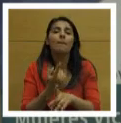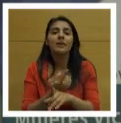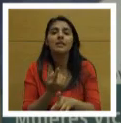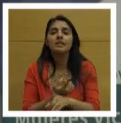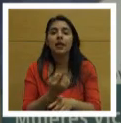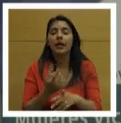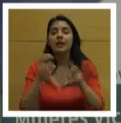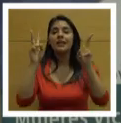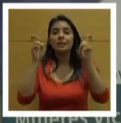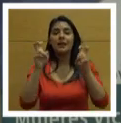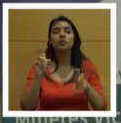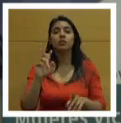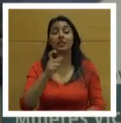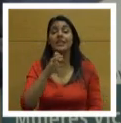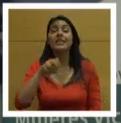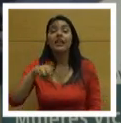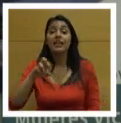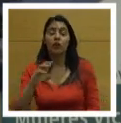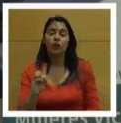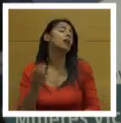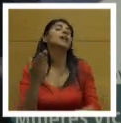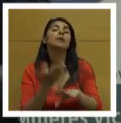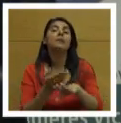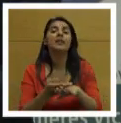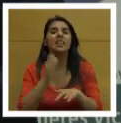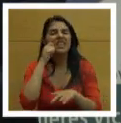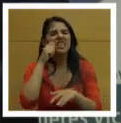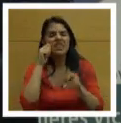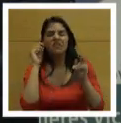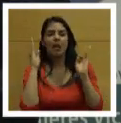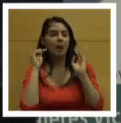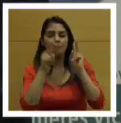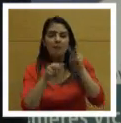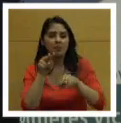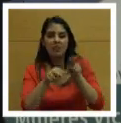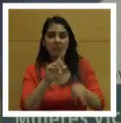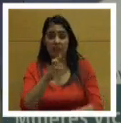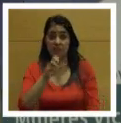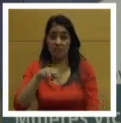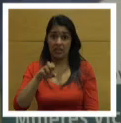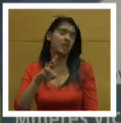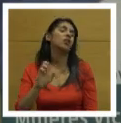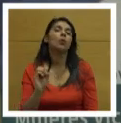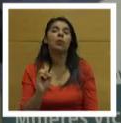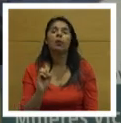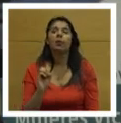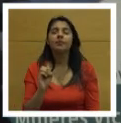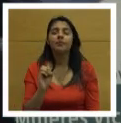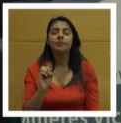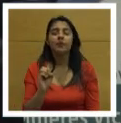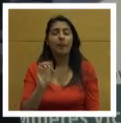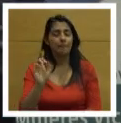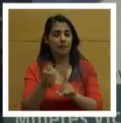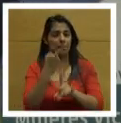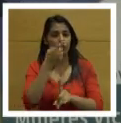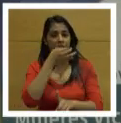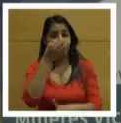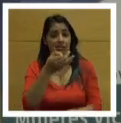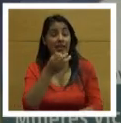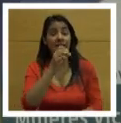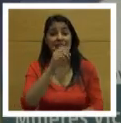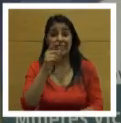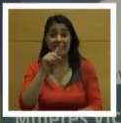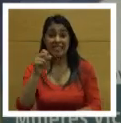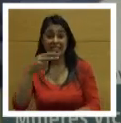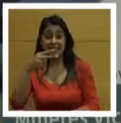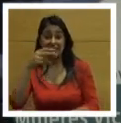hablar de respecto de género y advertir lo que es la perspectiva de género. Como primera cuestión, señalarles brevemente que sexo no es lo mismo que género.